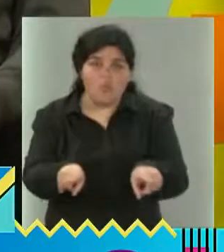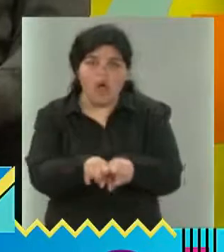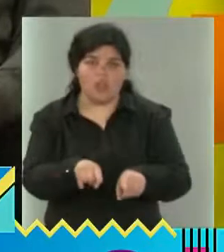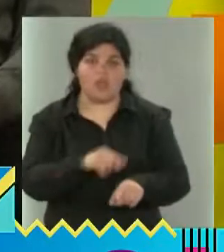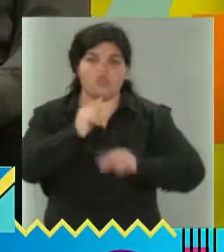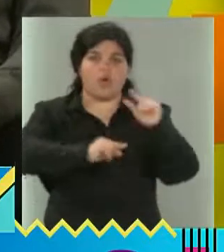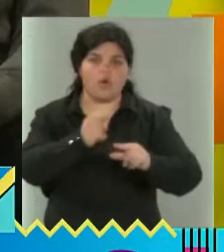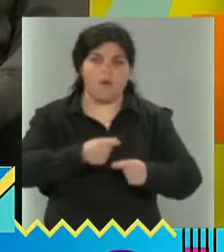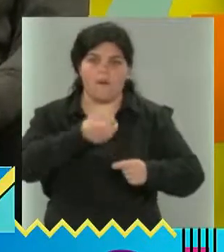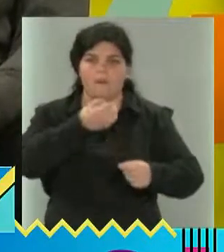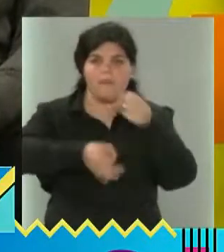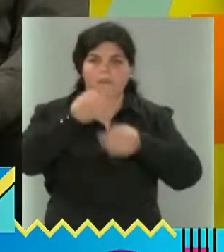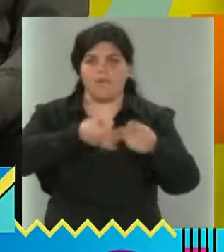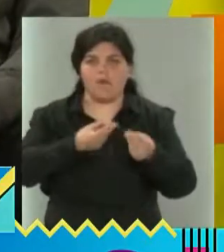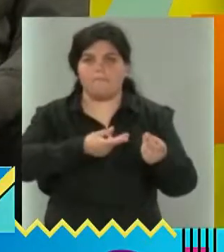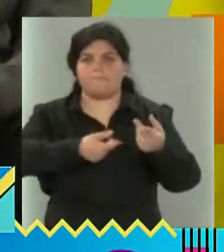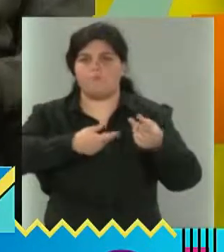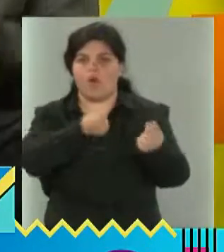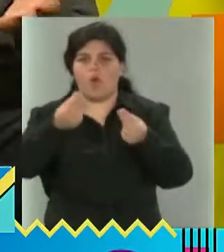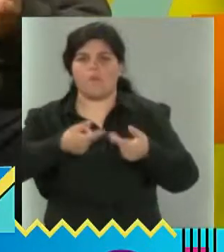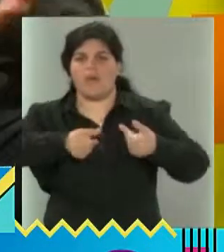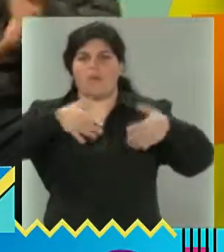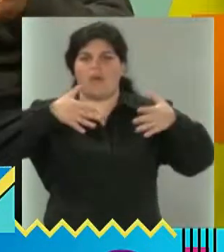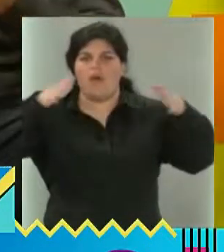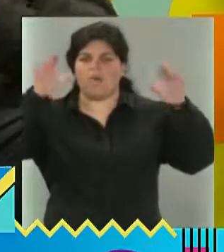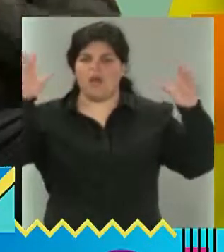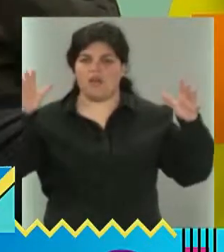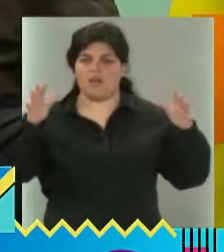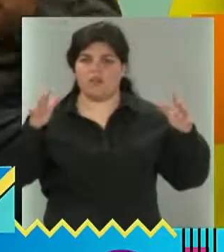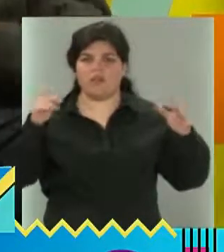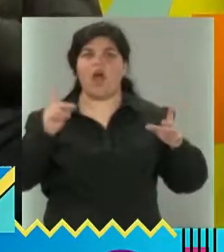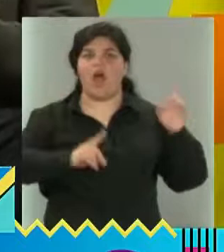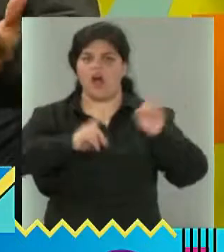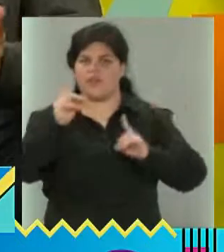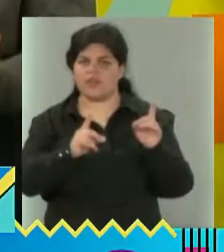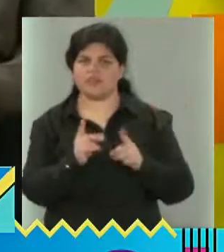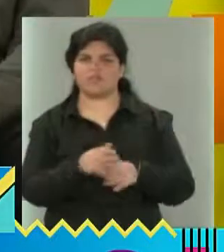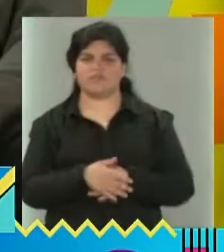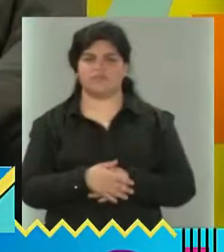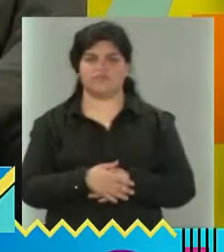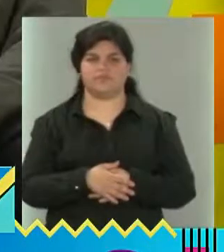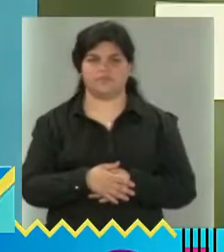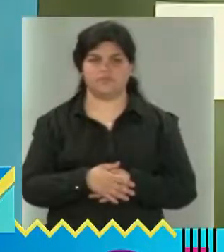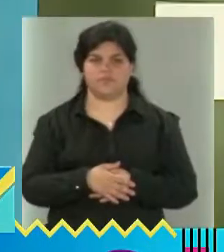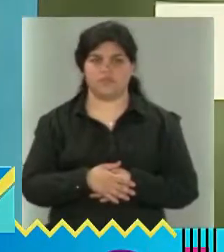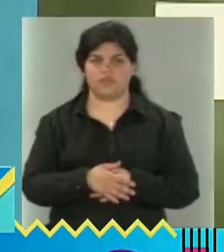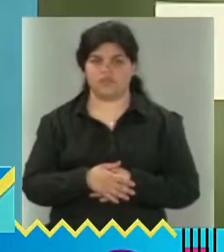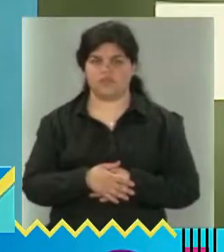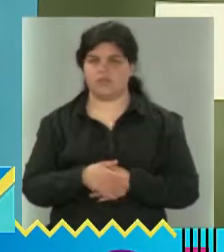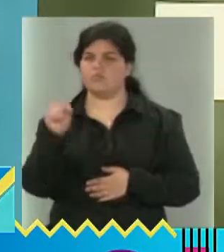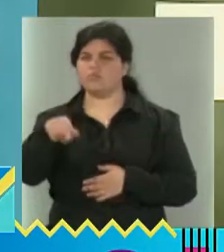ese mercado y no es el adversario a vencer, por ahí que muchos lo ponen, que también sería totalmente ¿Y por qué erróneo. no apoya